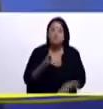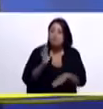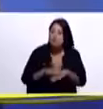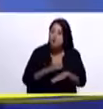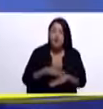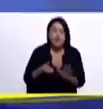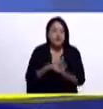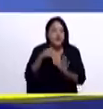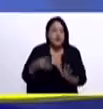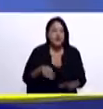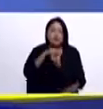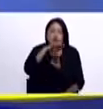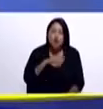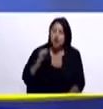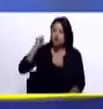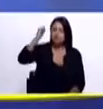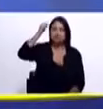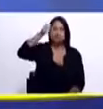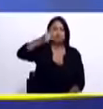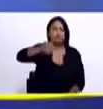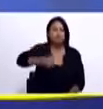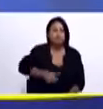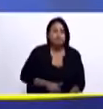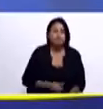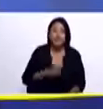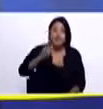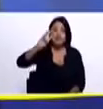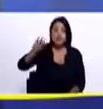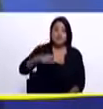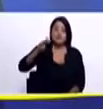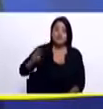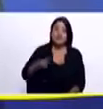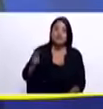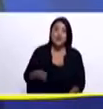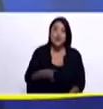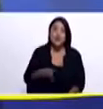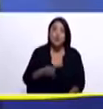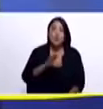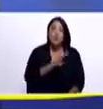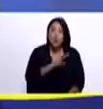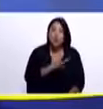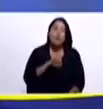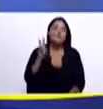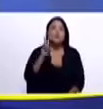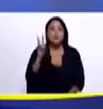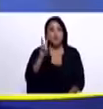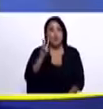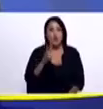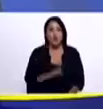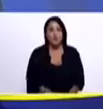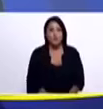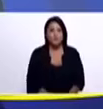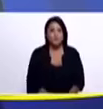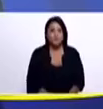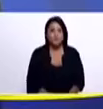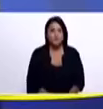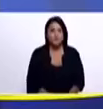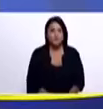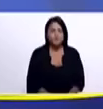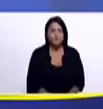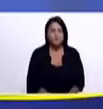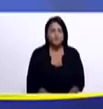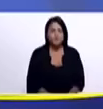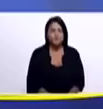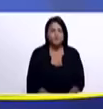derecho y por razón al territorio de la Guayana Esequiba, que es de manera